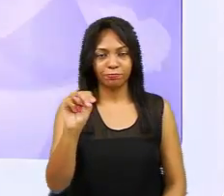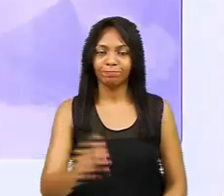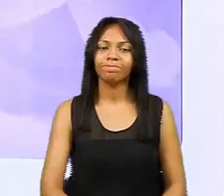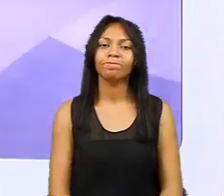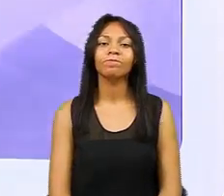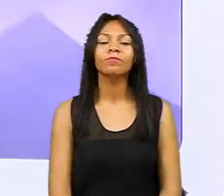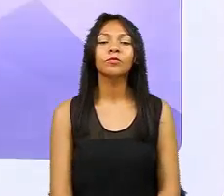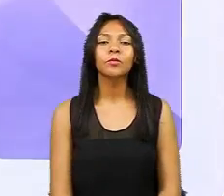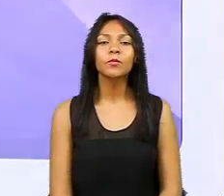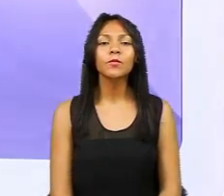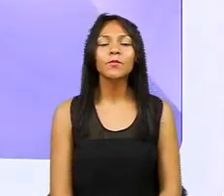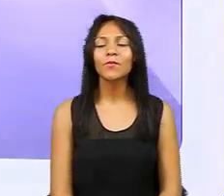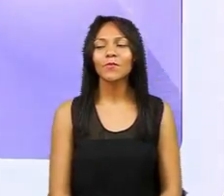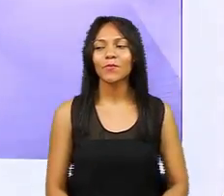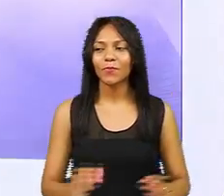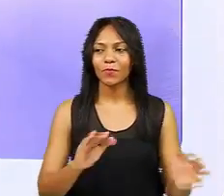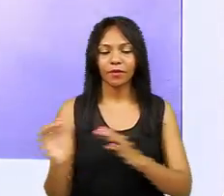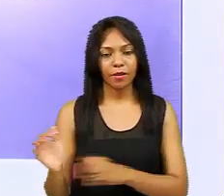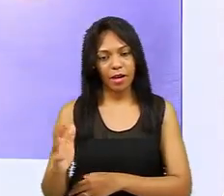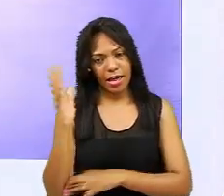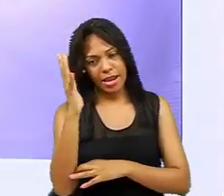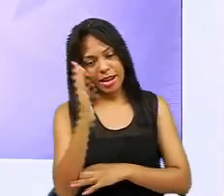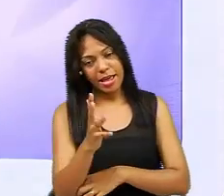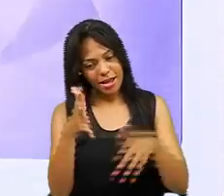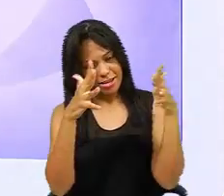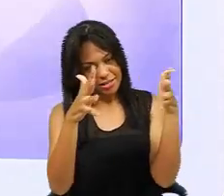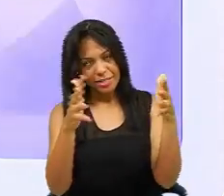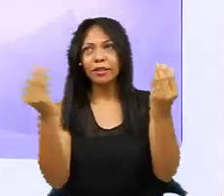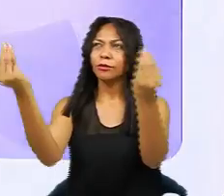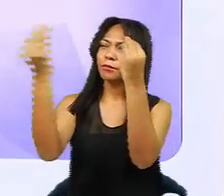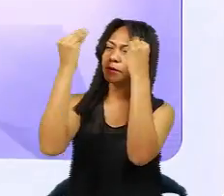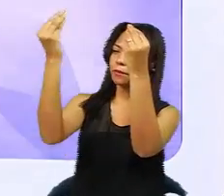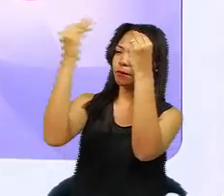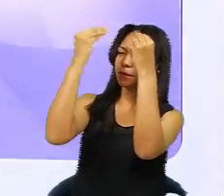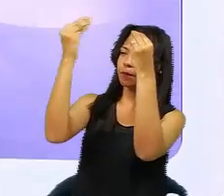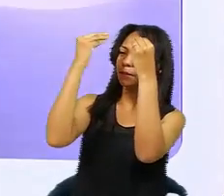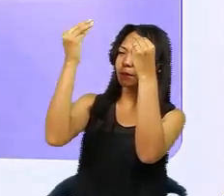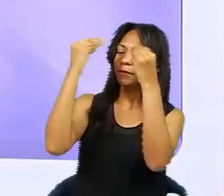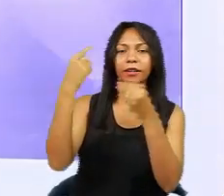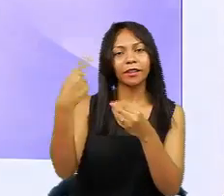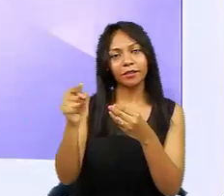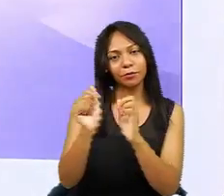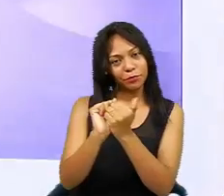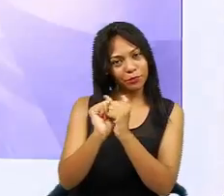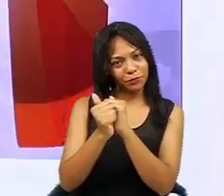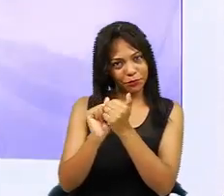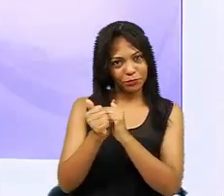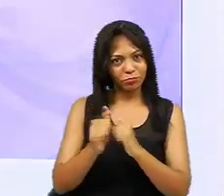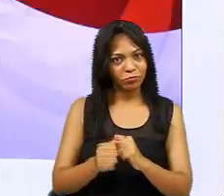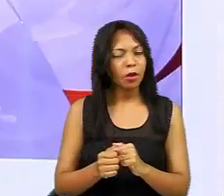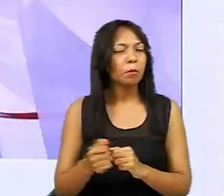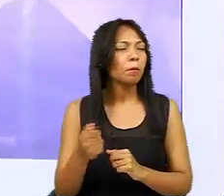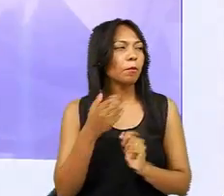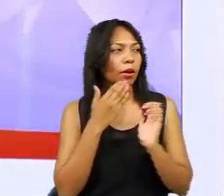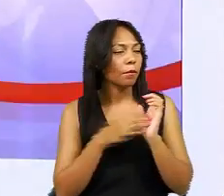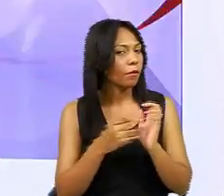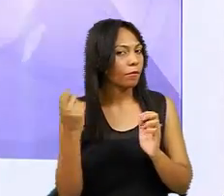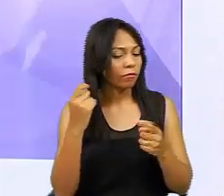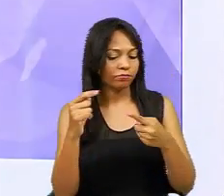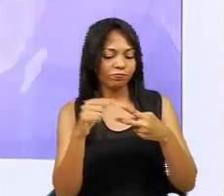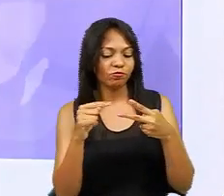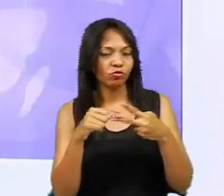seminarios se vienen dando por estos días en Barranca Bermeja en varias disciplinas deportivas. Una que tuvo estos 2 días turno fue el